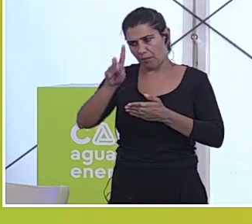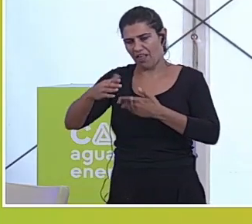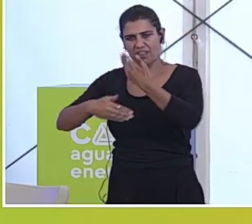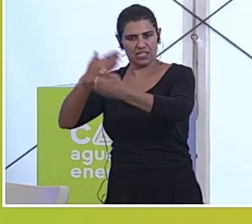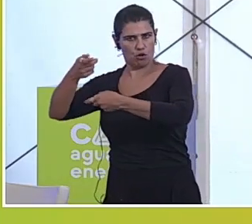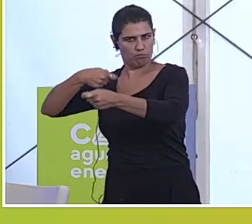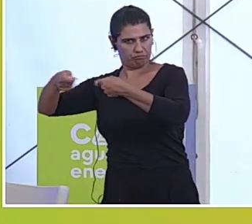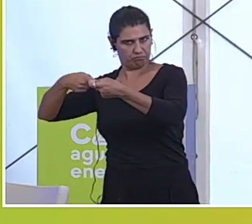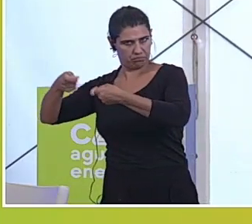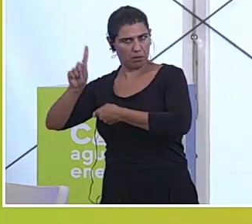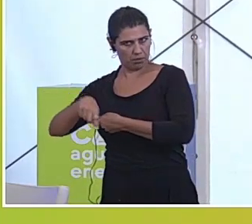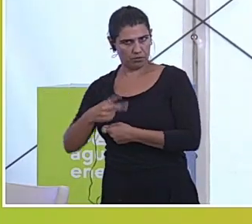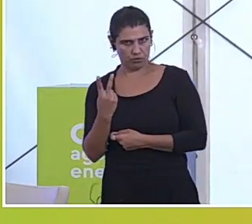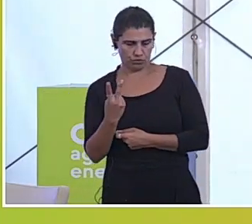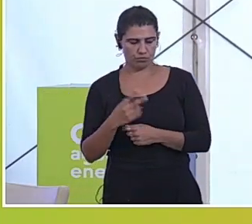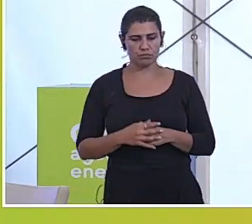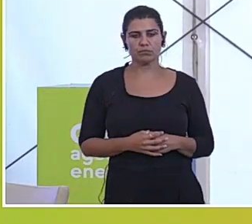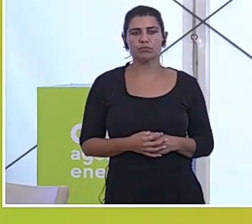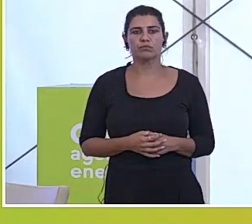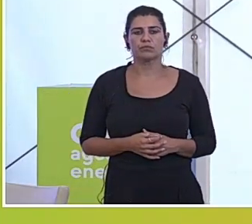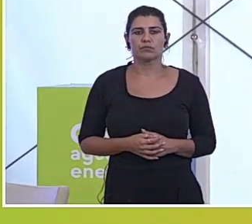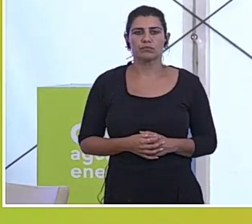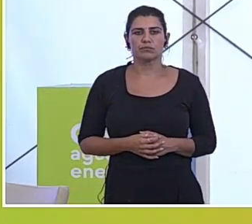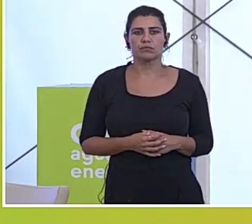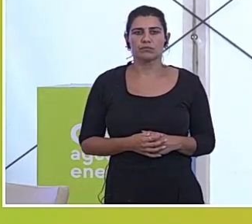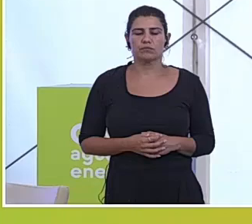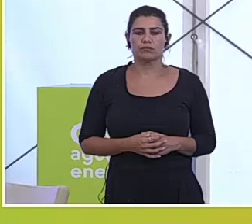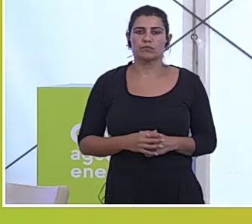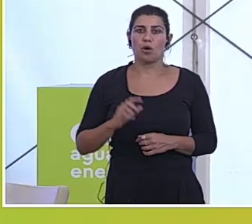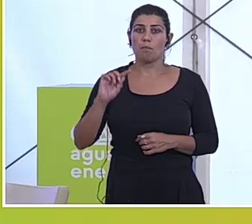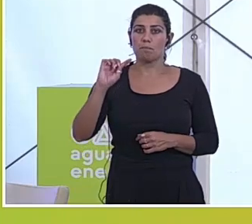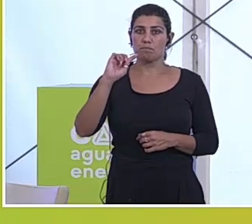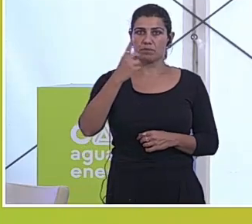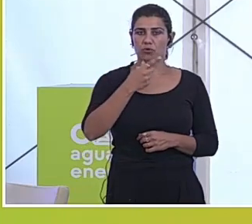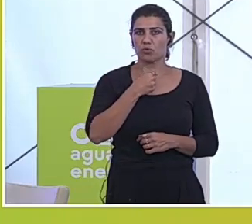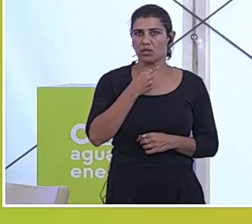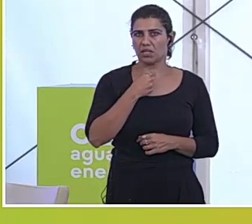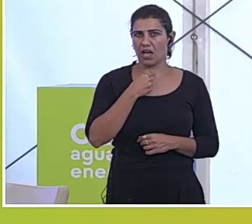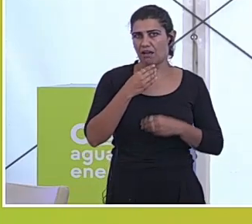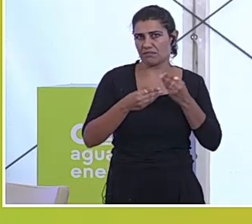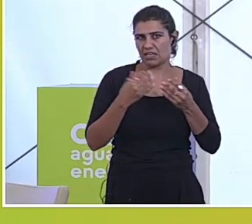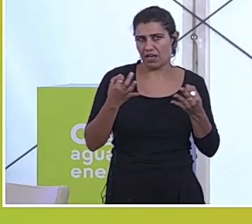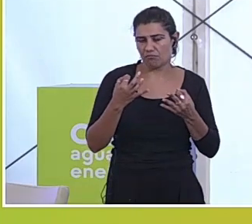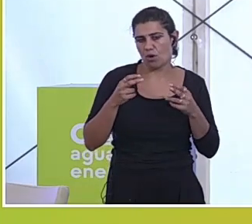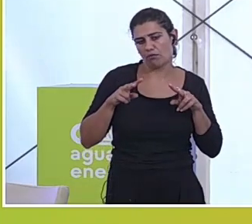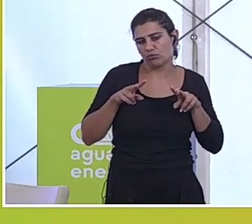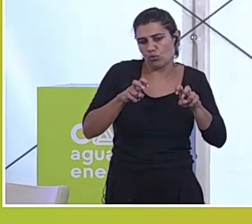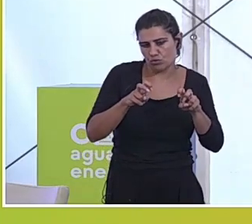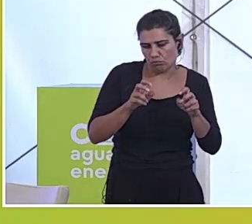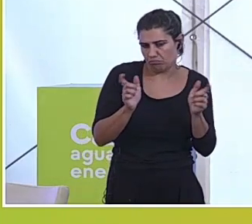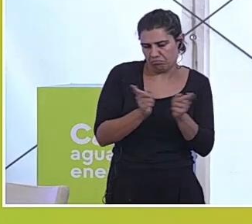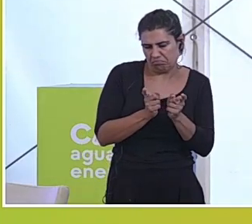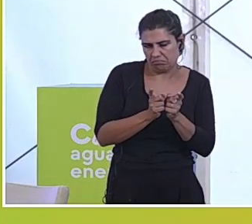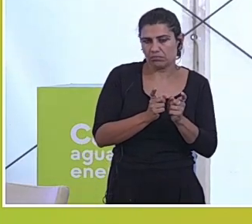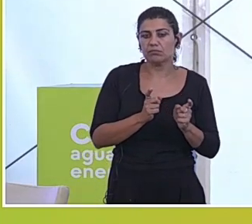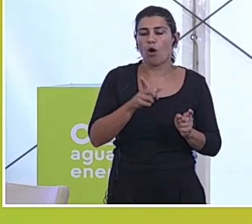¿vale? En este sentido, lo primero que nos gustaría hacer es hacer una pequeña introducción de por qué es importante, ¿vale?